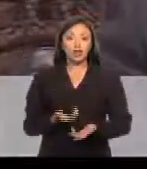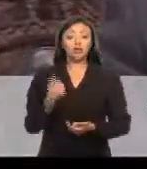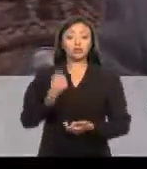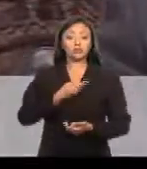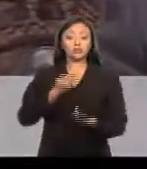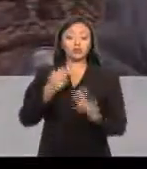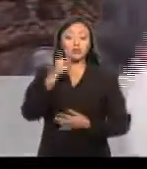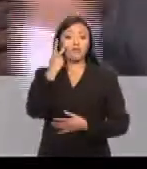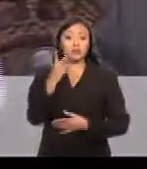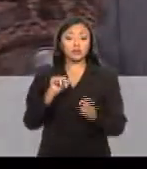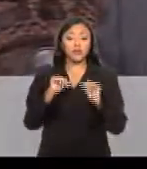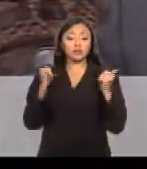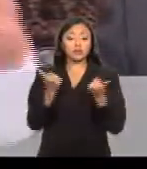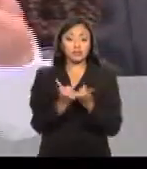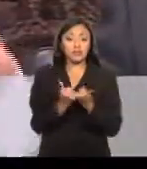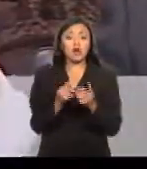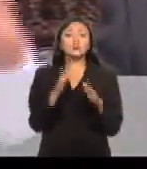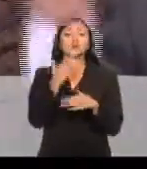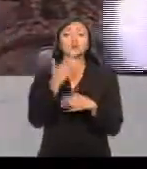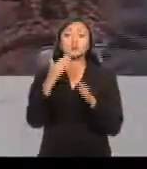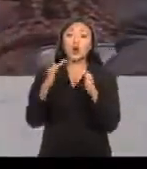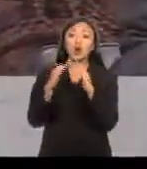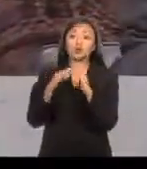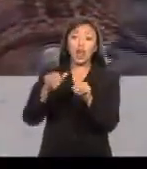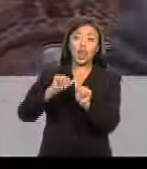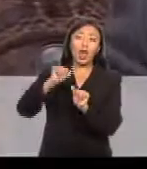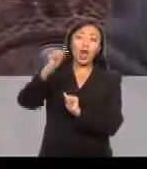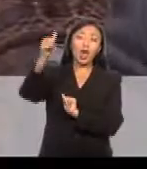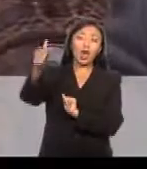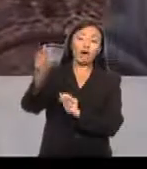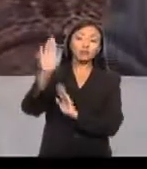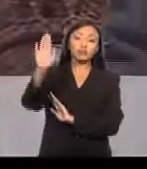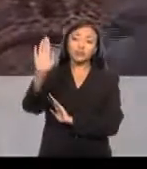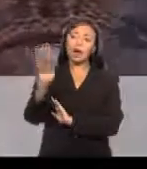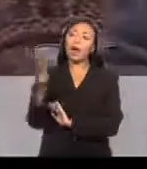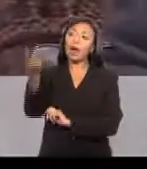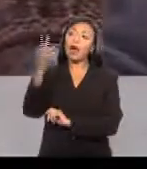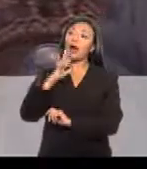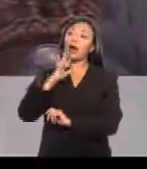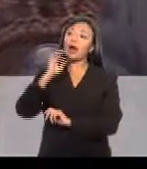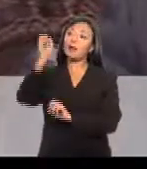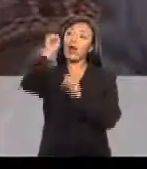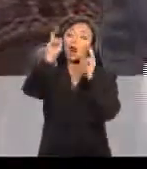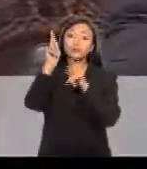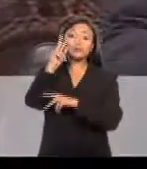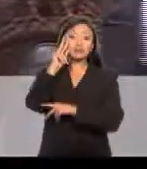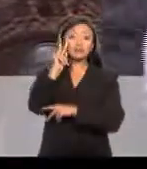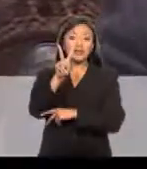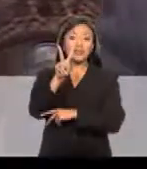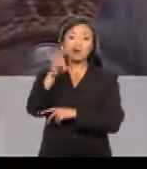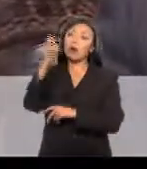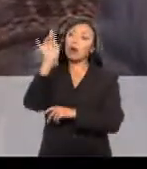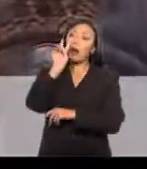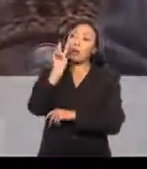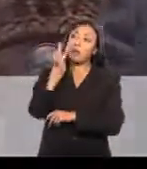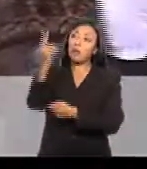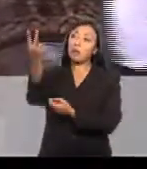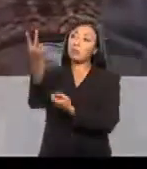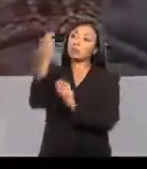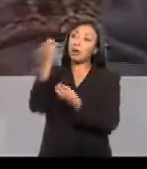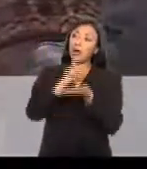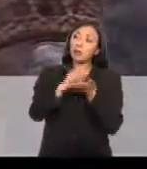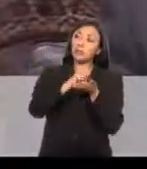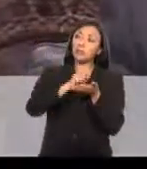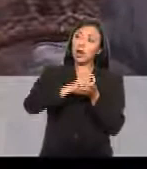el pleno cómo desde una casa legislativa, a distancia, intervienen en la sesión del pleno, esto forma parte de las actas,